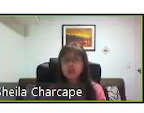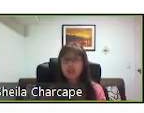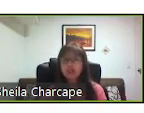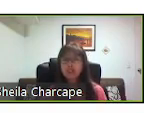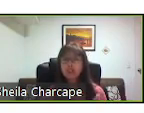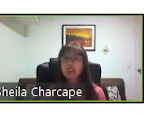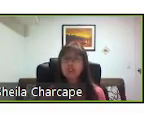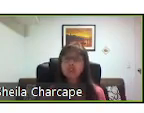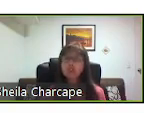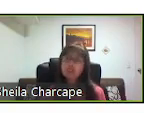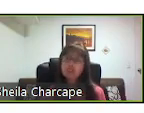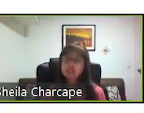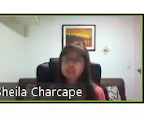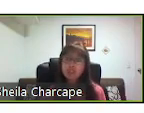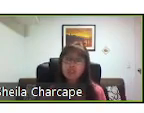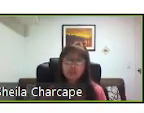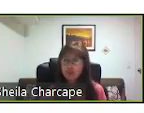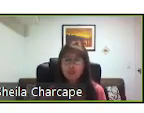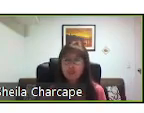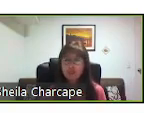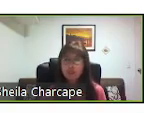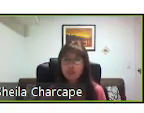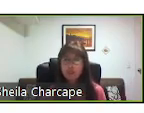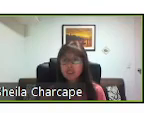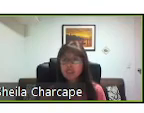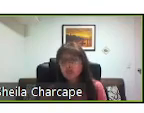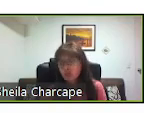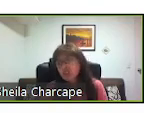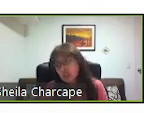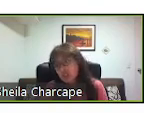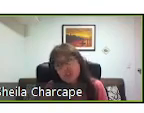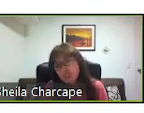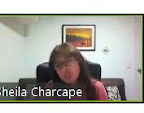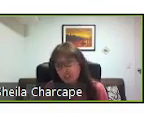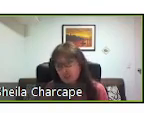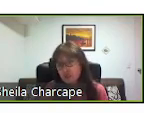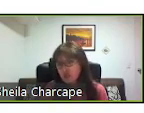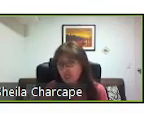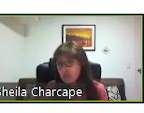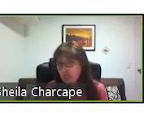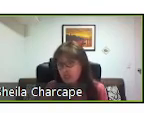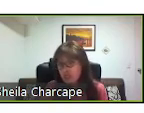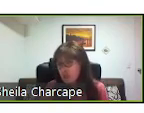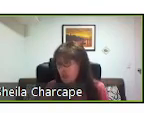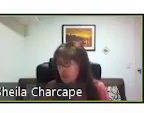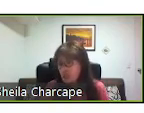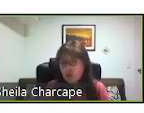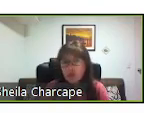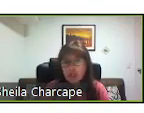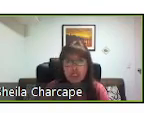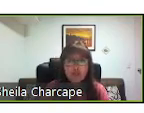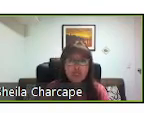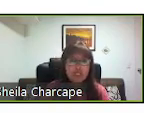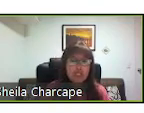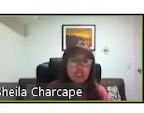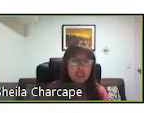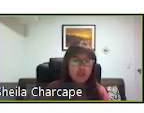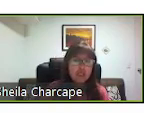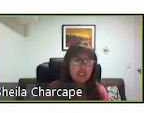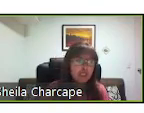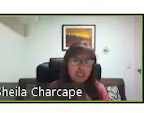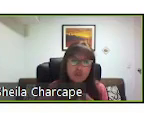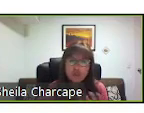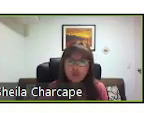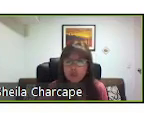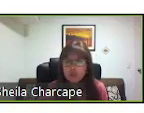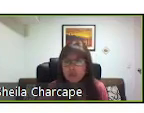padre, madre, a veces delincuentes, todo el tiempo mienten, entonces el niño cree que eso es normal y miente con una naturalidad que